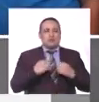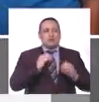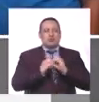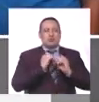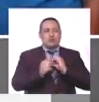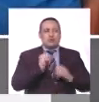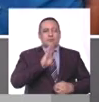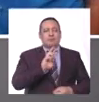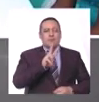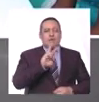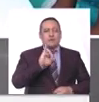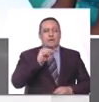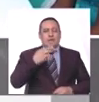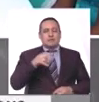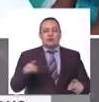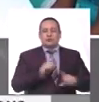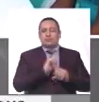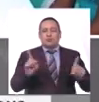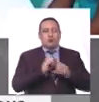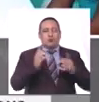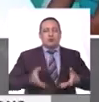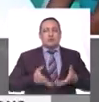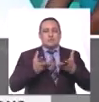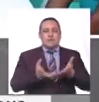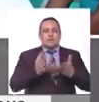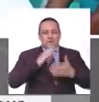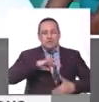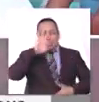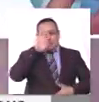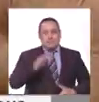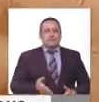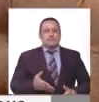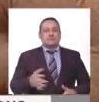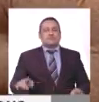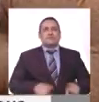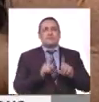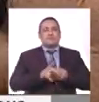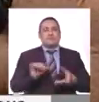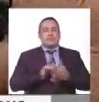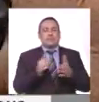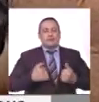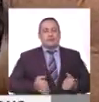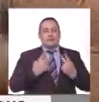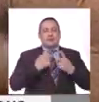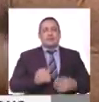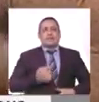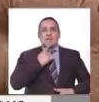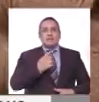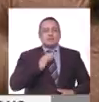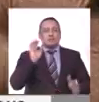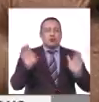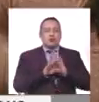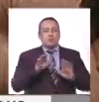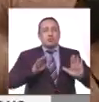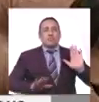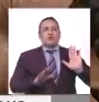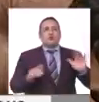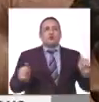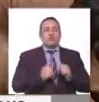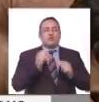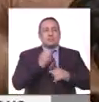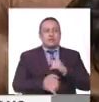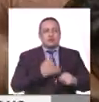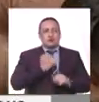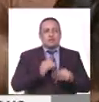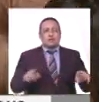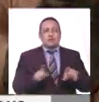tratamiento de VIH, no transmiten la enfermedad. Además, es un compromiso